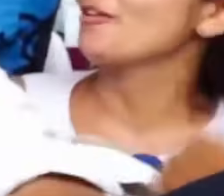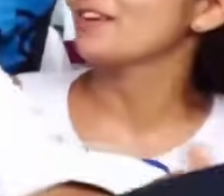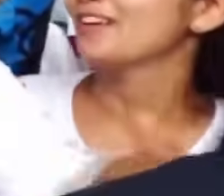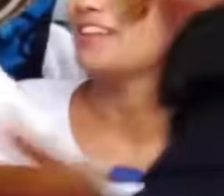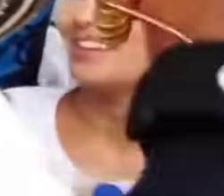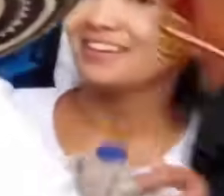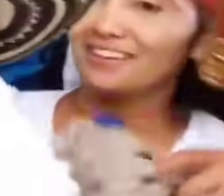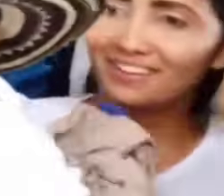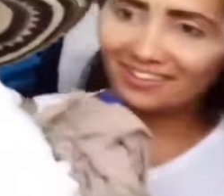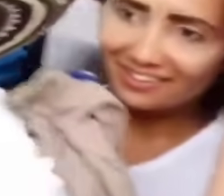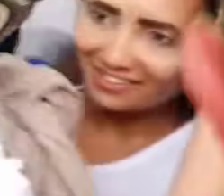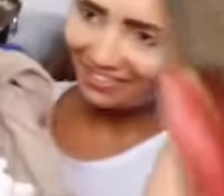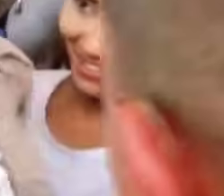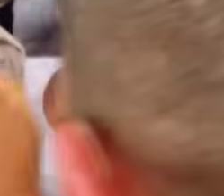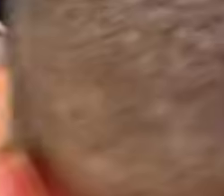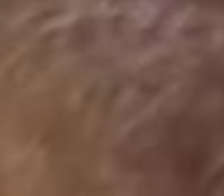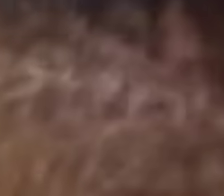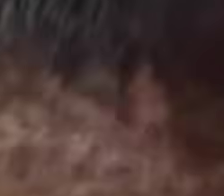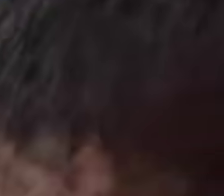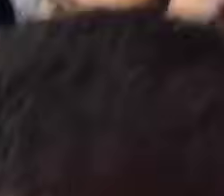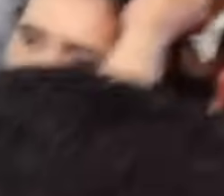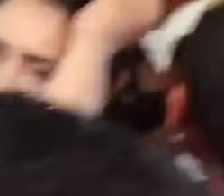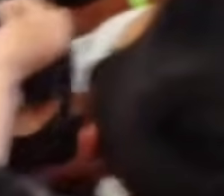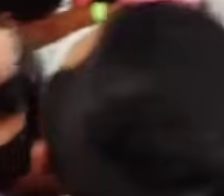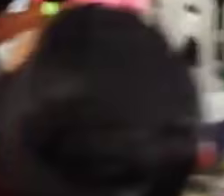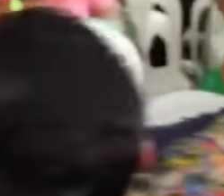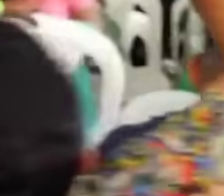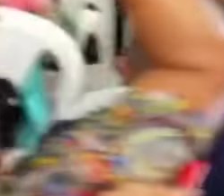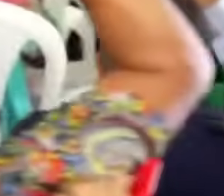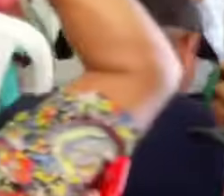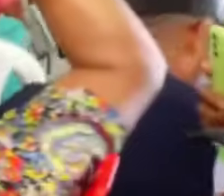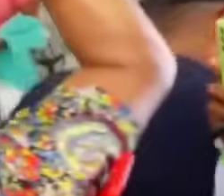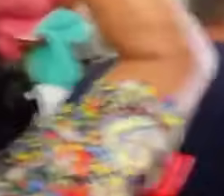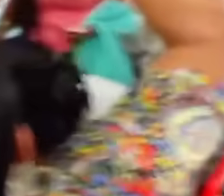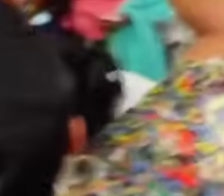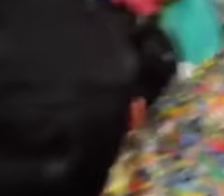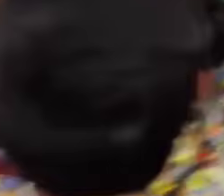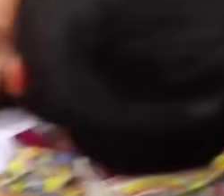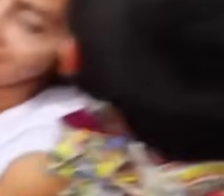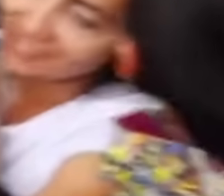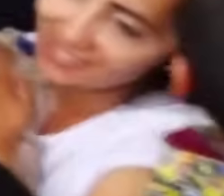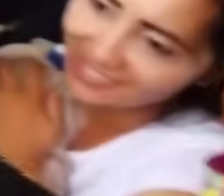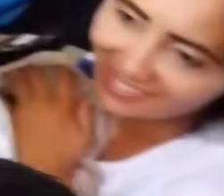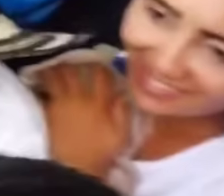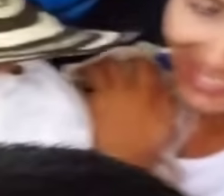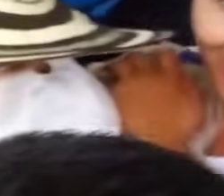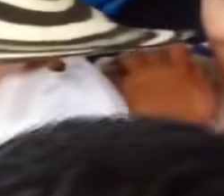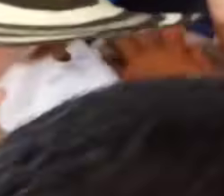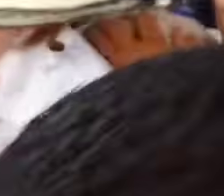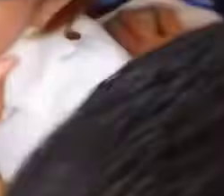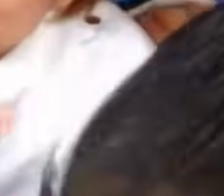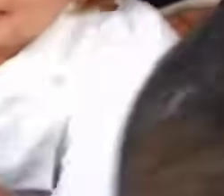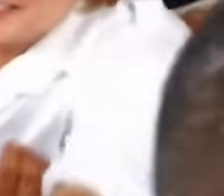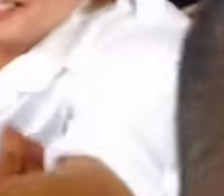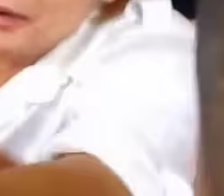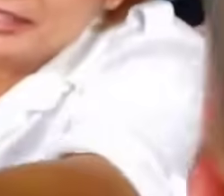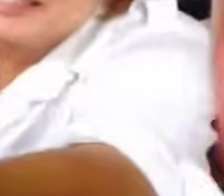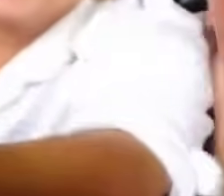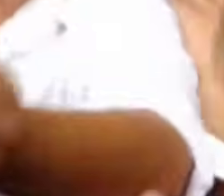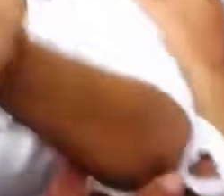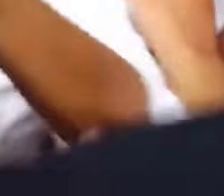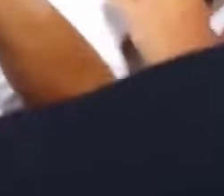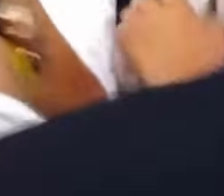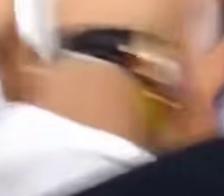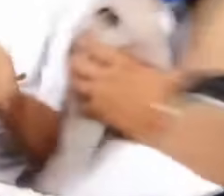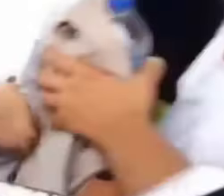la gana, y muchos no vivieron para contar el cuento. Y en fin, cada campesino que hoy con alegría logra que se cumpla su